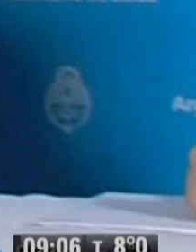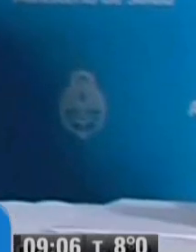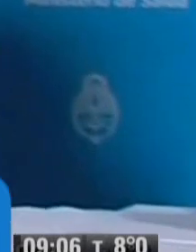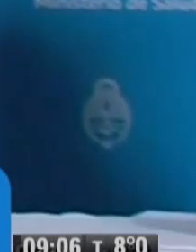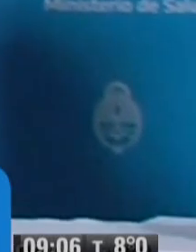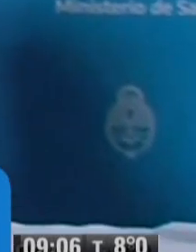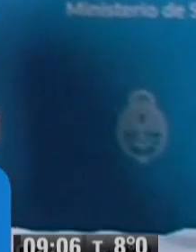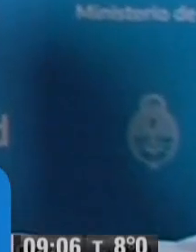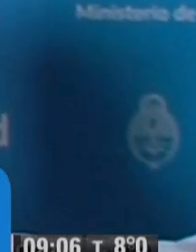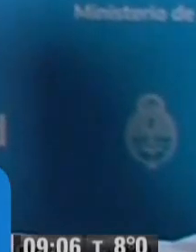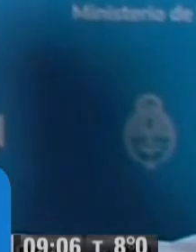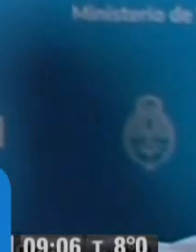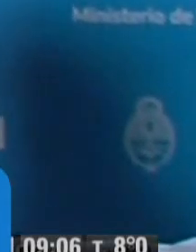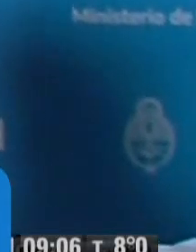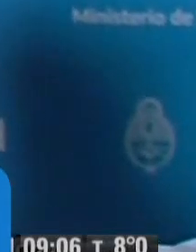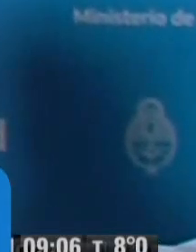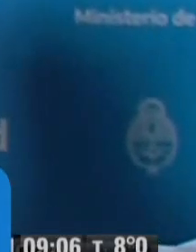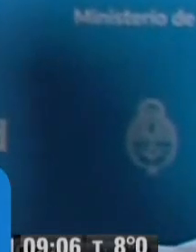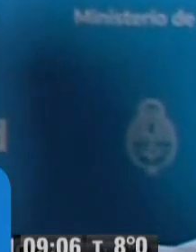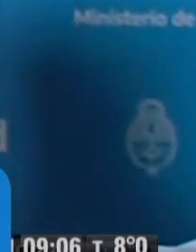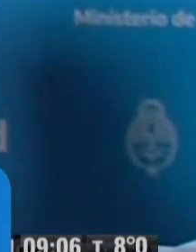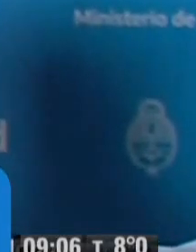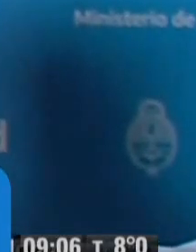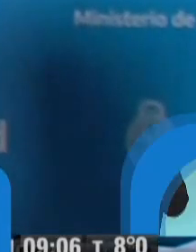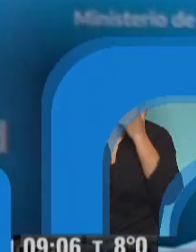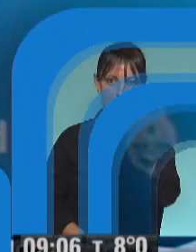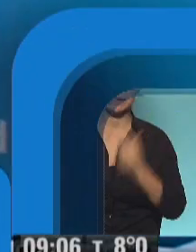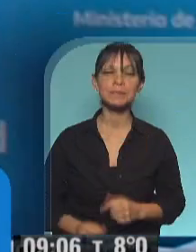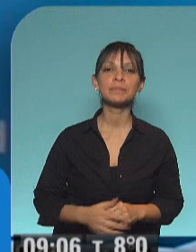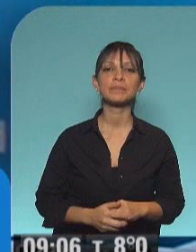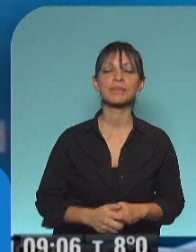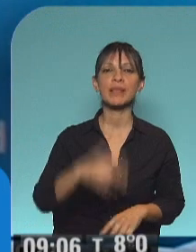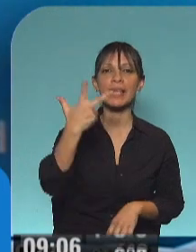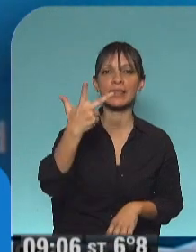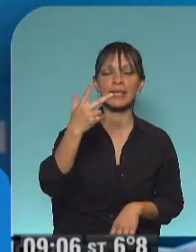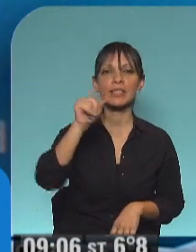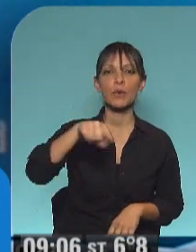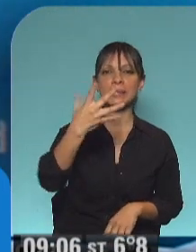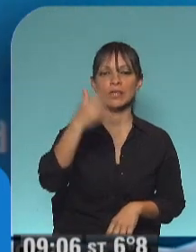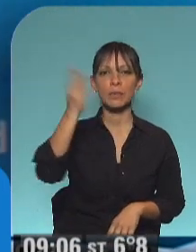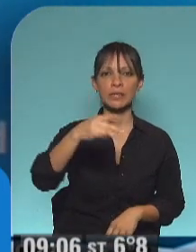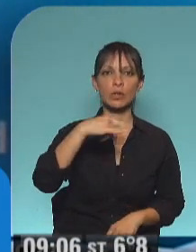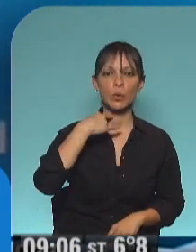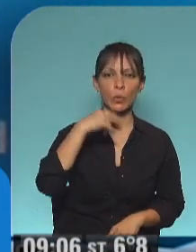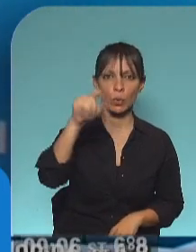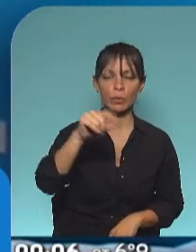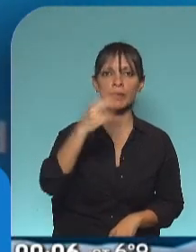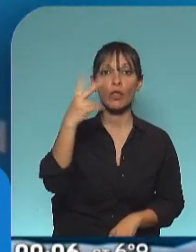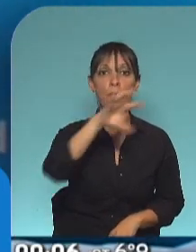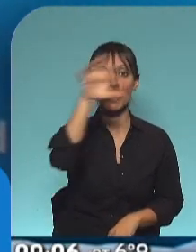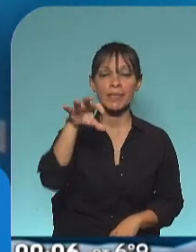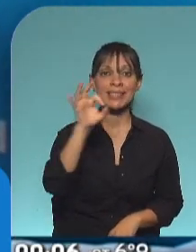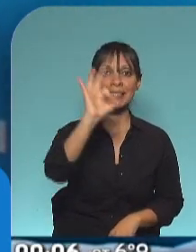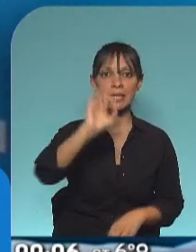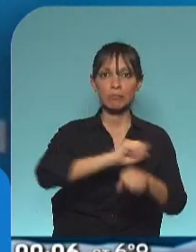en Santa Fe, el 4,1% en Córdoba y el 3,5% en Jujuy. 2 provincias no han notificado casos en